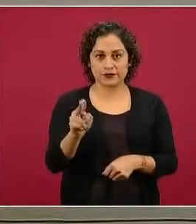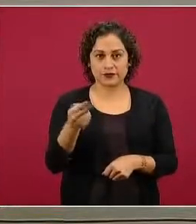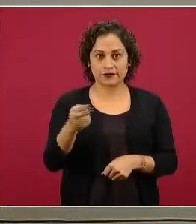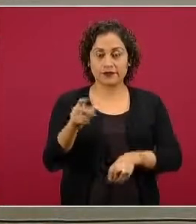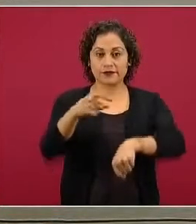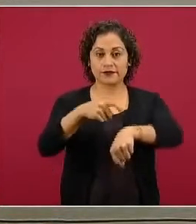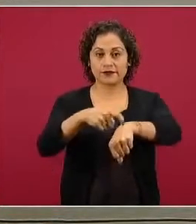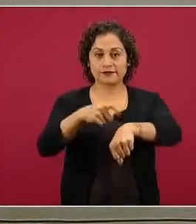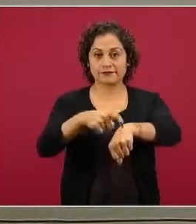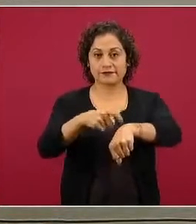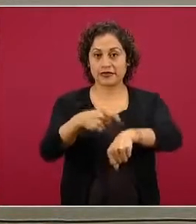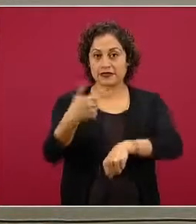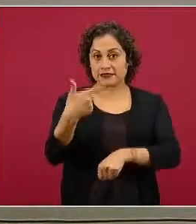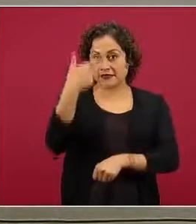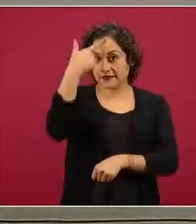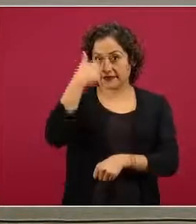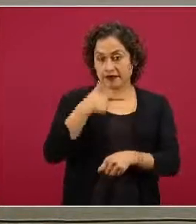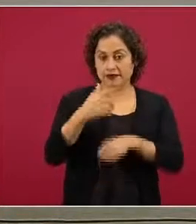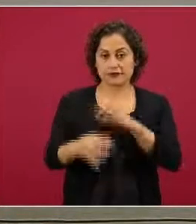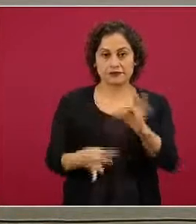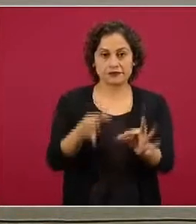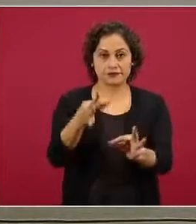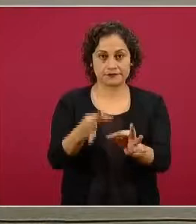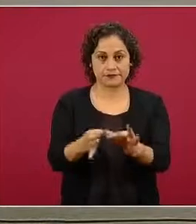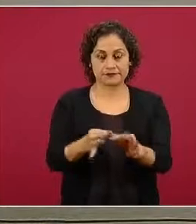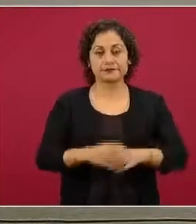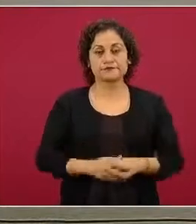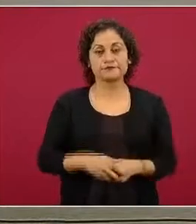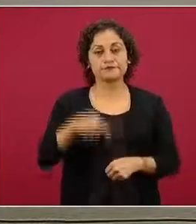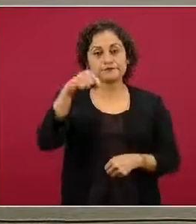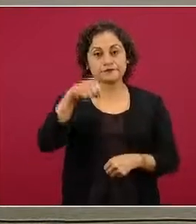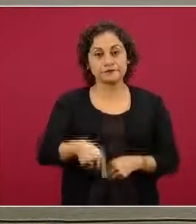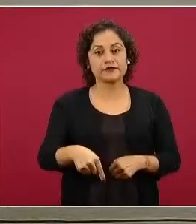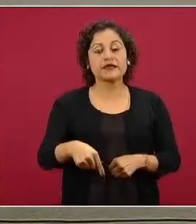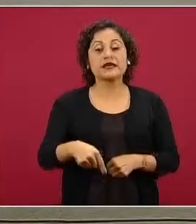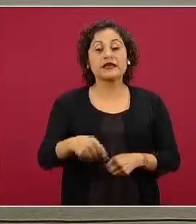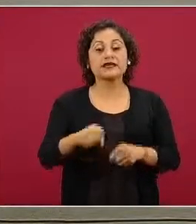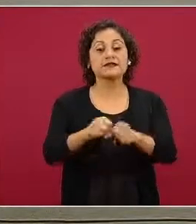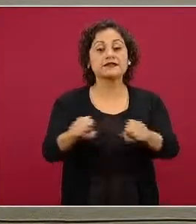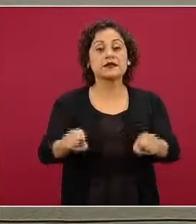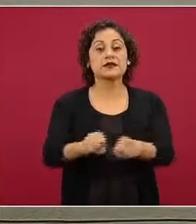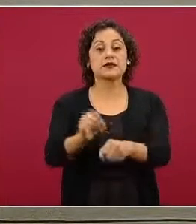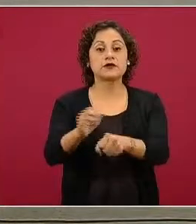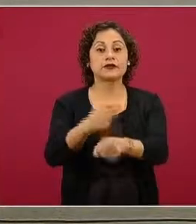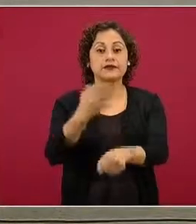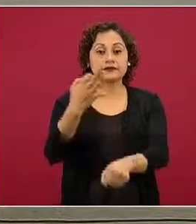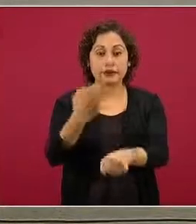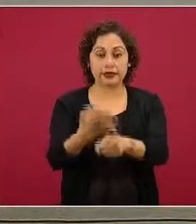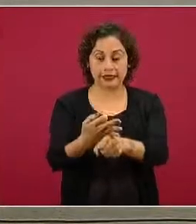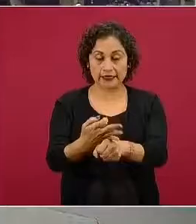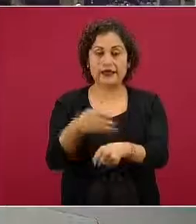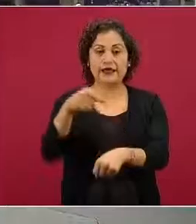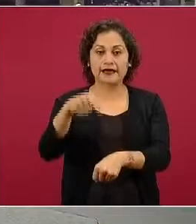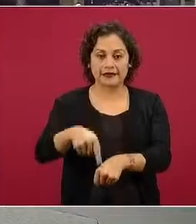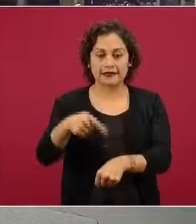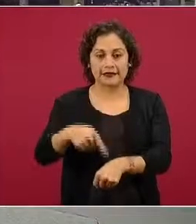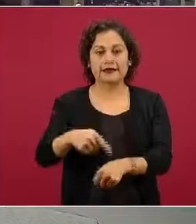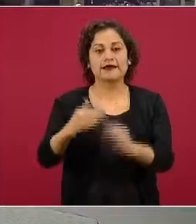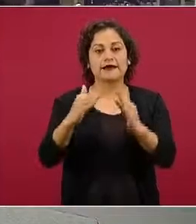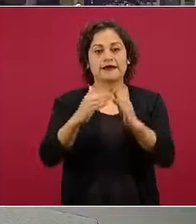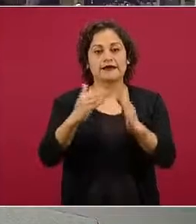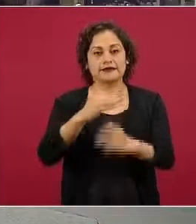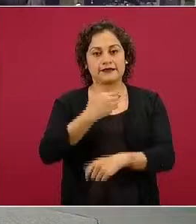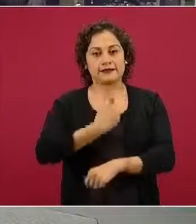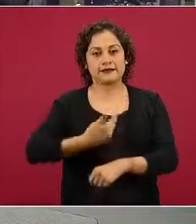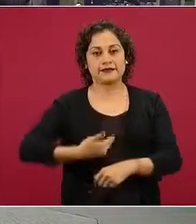son las 19 horas en punto y estamos en el Salón Tesorería de Palacio Nacional, en la capital